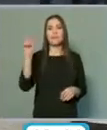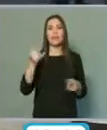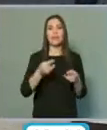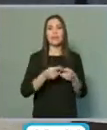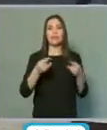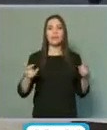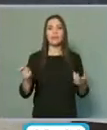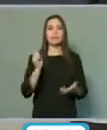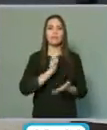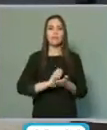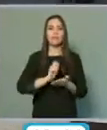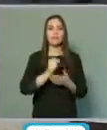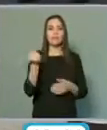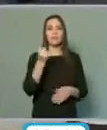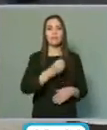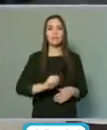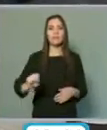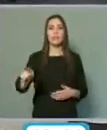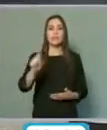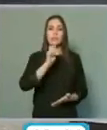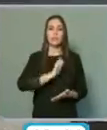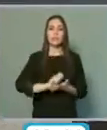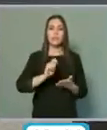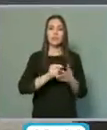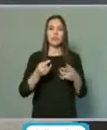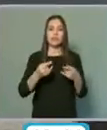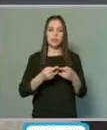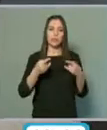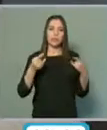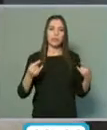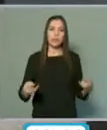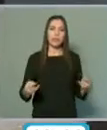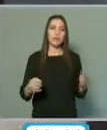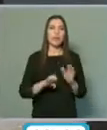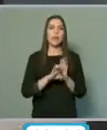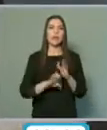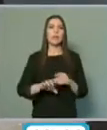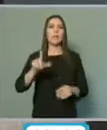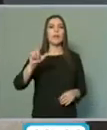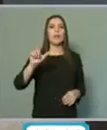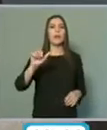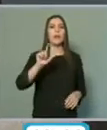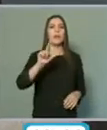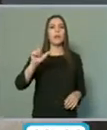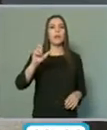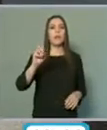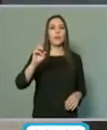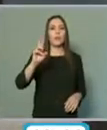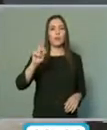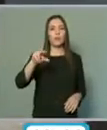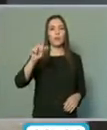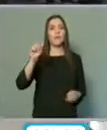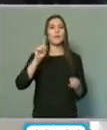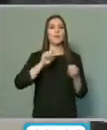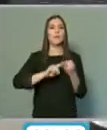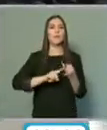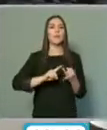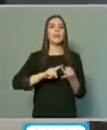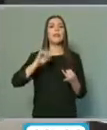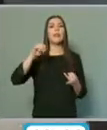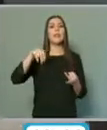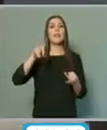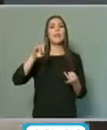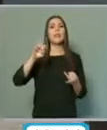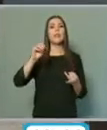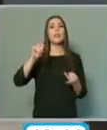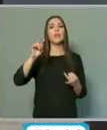como usted sabe, escribió la leyenda, bueno, leyendas como La Llorona, la del Indio Triste, la de la